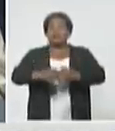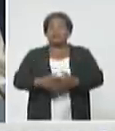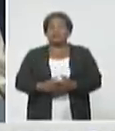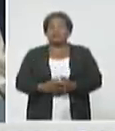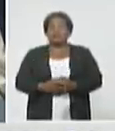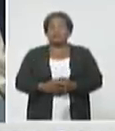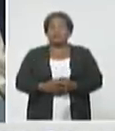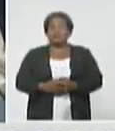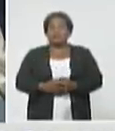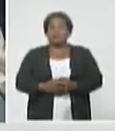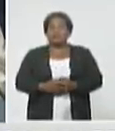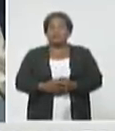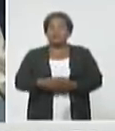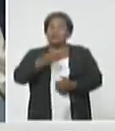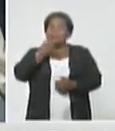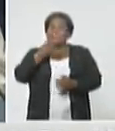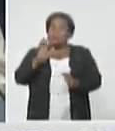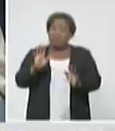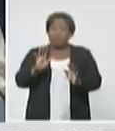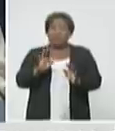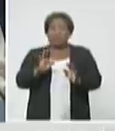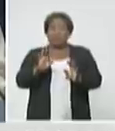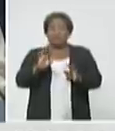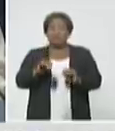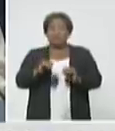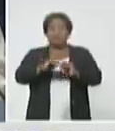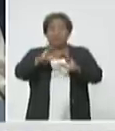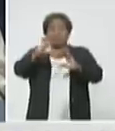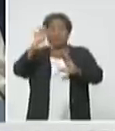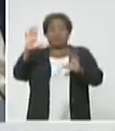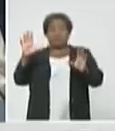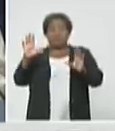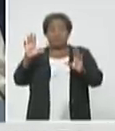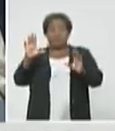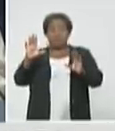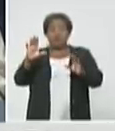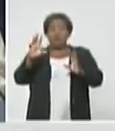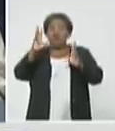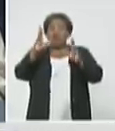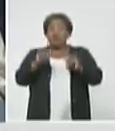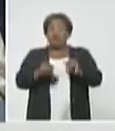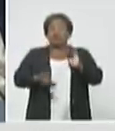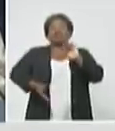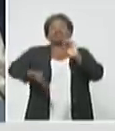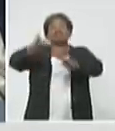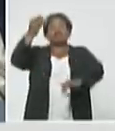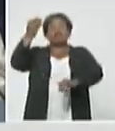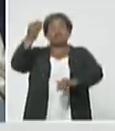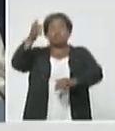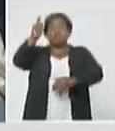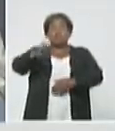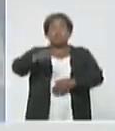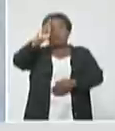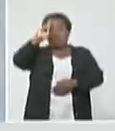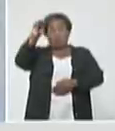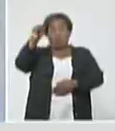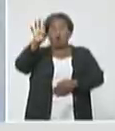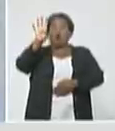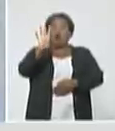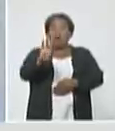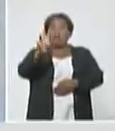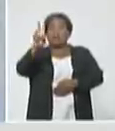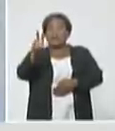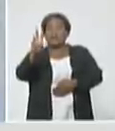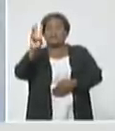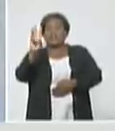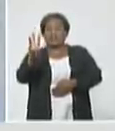podemos decir que amanecimos con un número elevado de casos ingresados, 423.